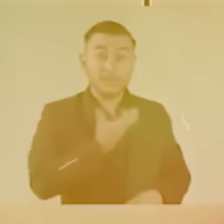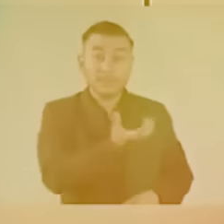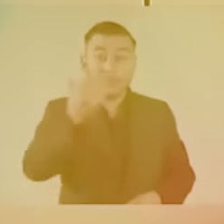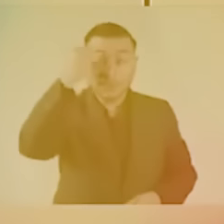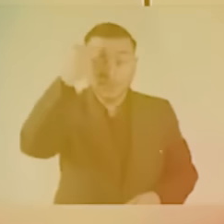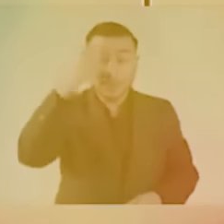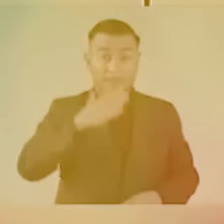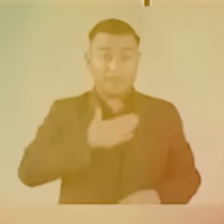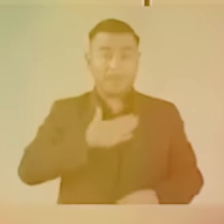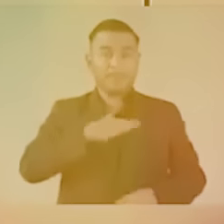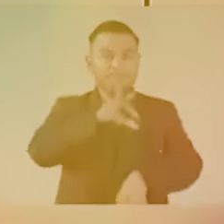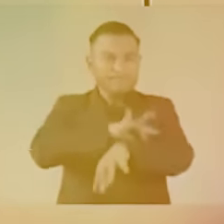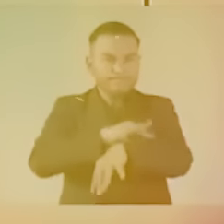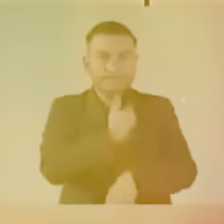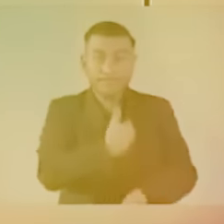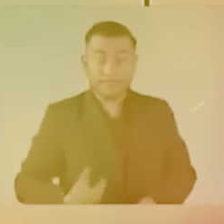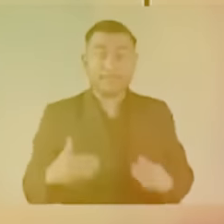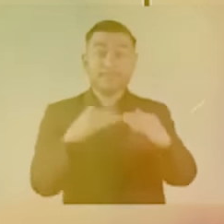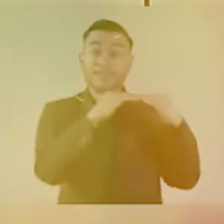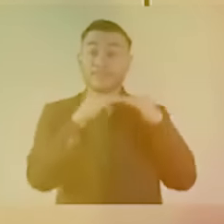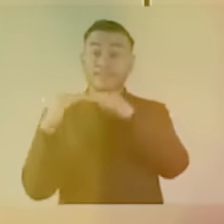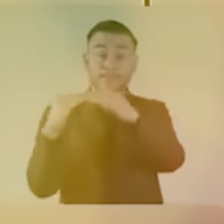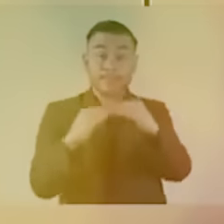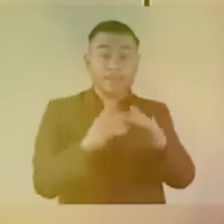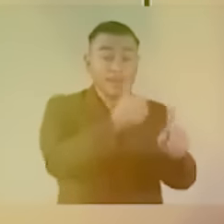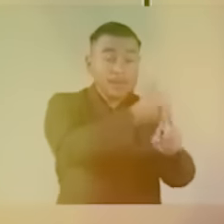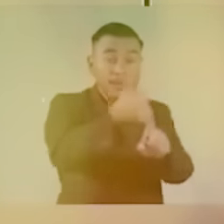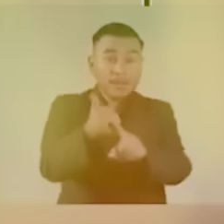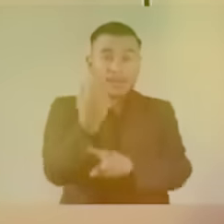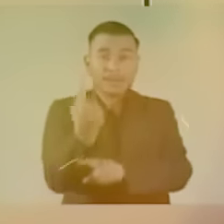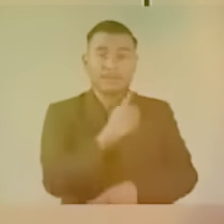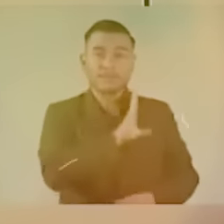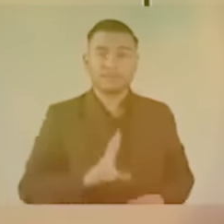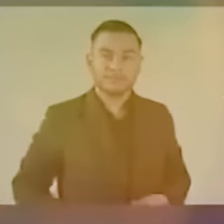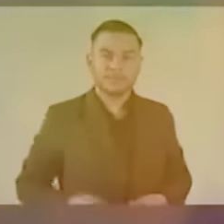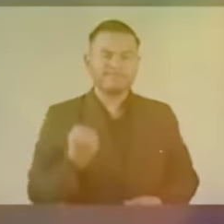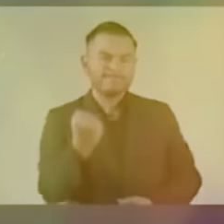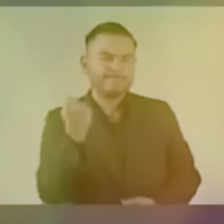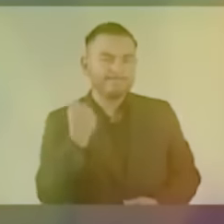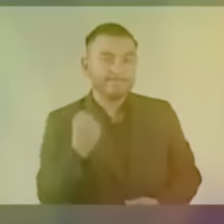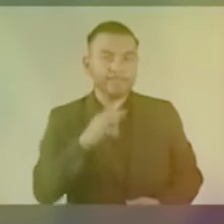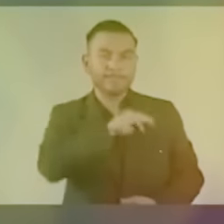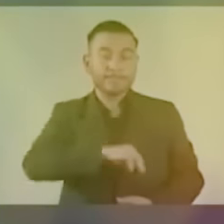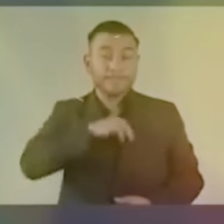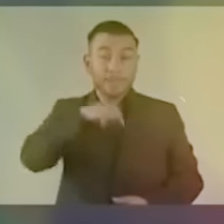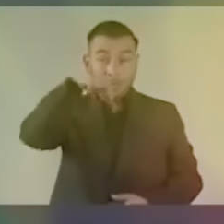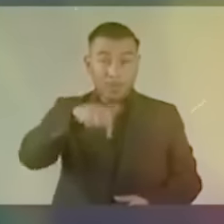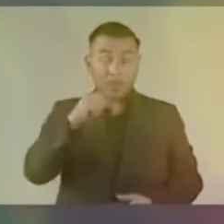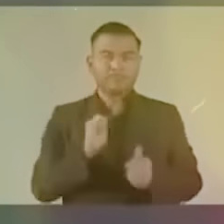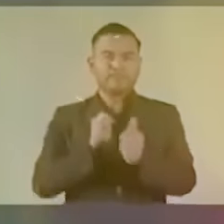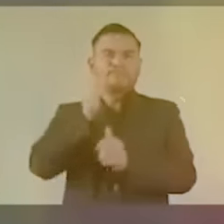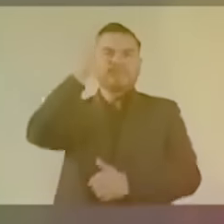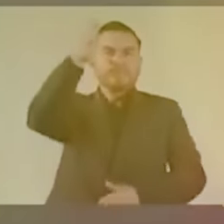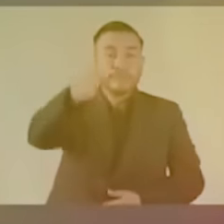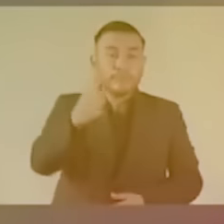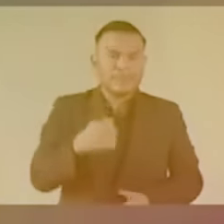mí como presidente, pero a todos los demás, a cada uno de los salvadoreños tiene una importante misión de ahora en adelante de hacer